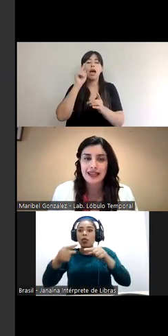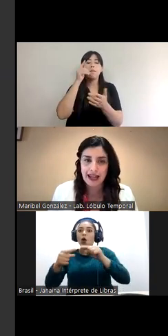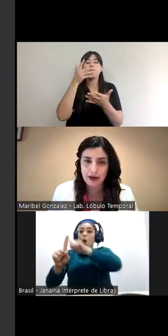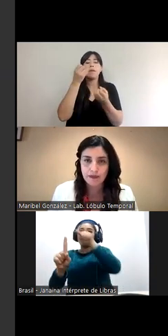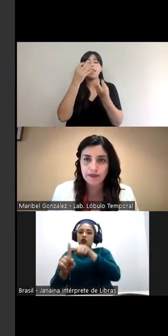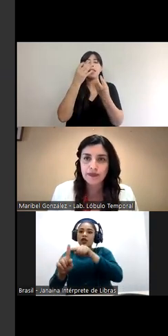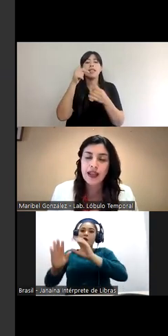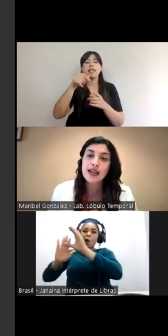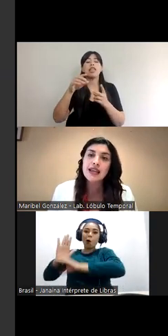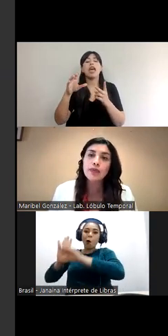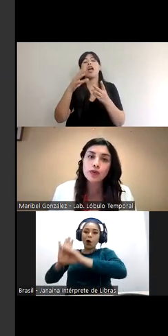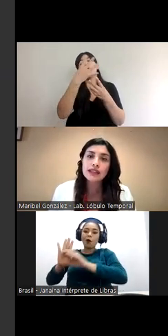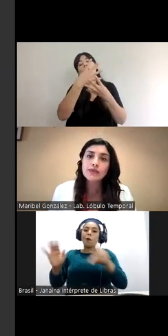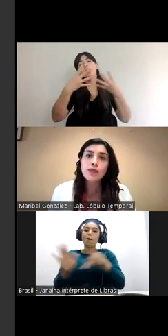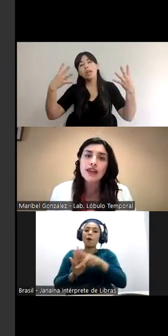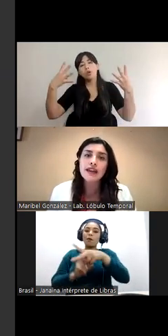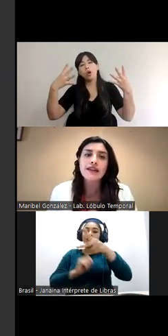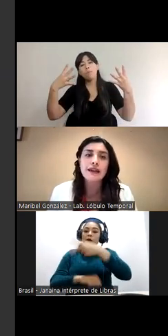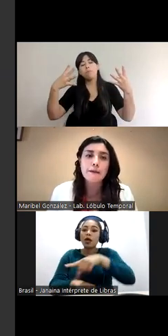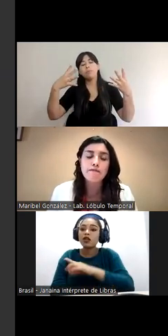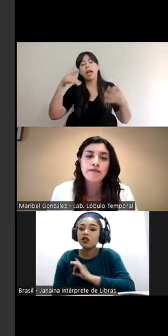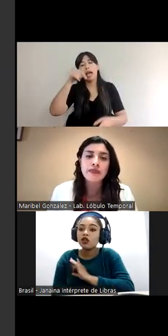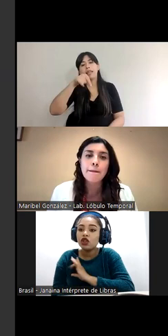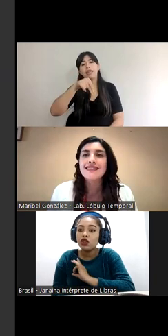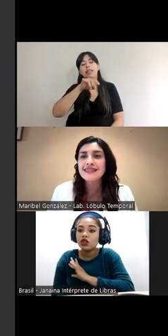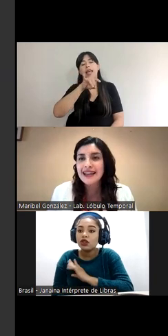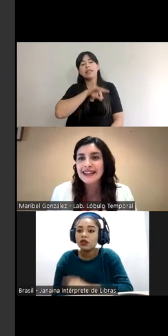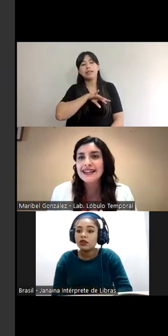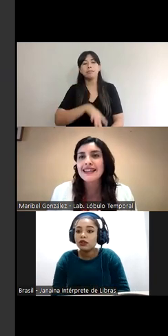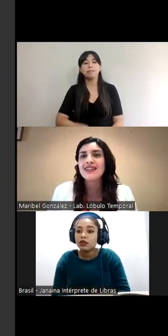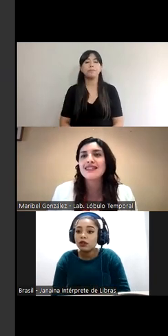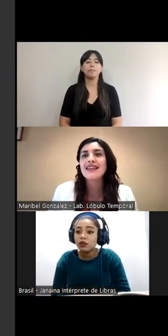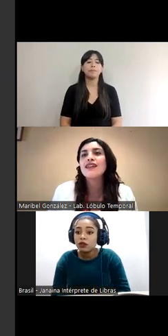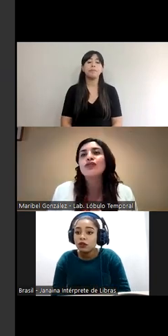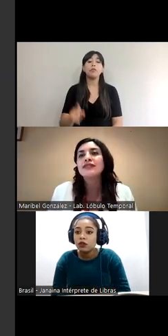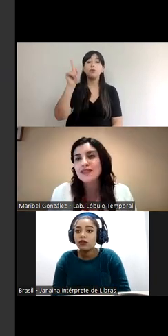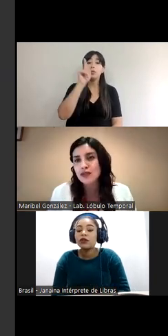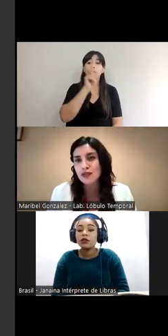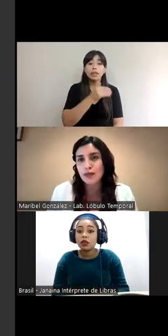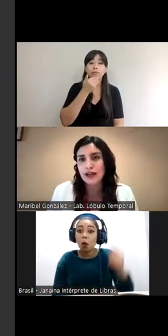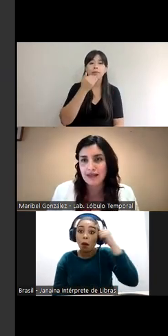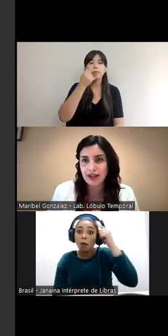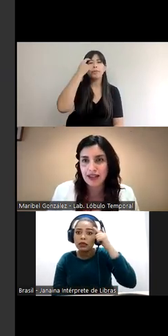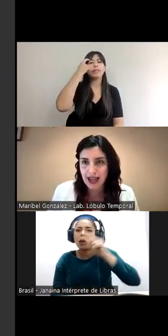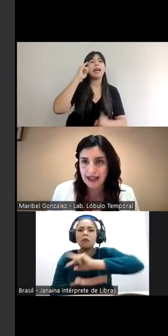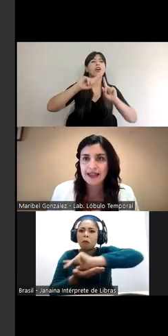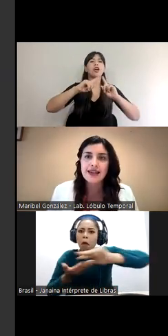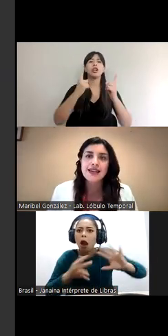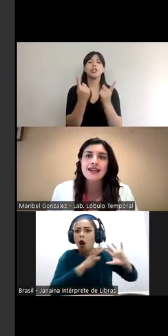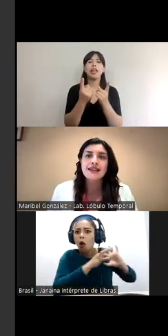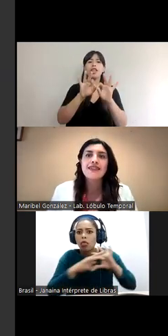currículum chileno. Y por último, poder pensar en la diversidad de contextos educativos que